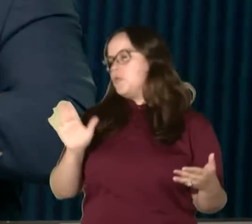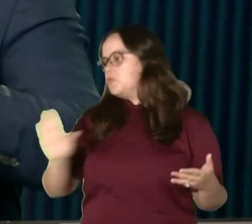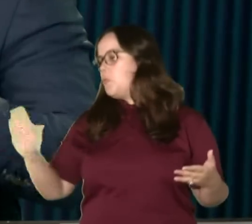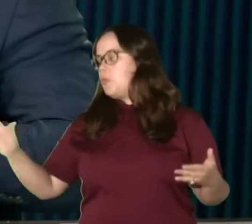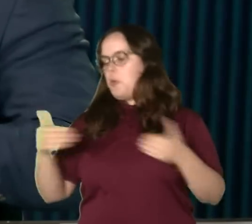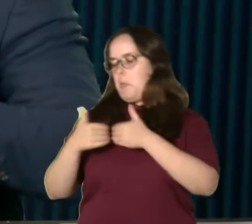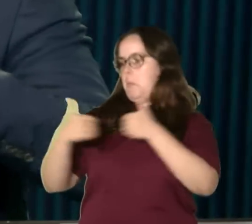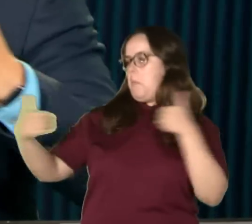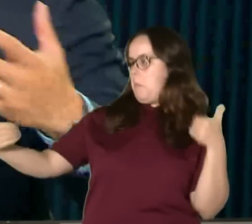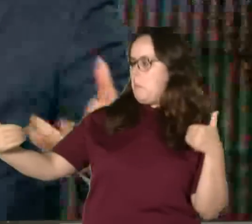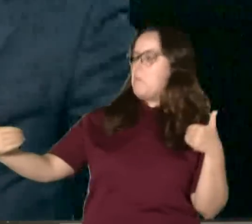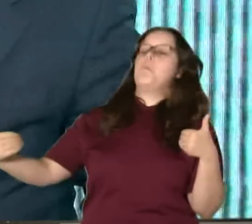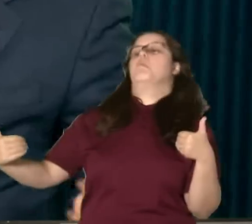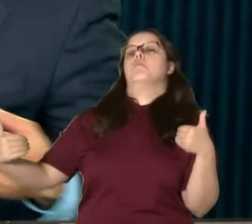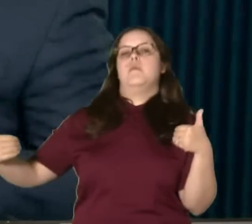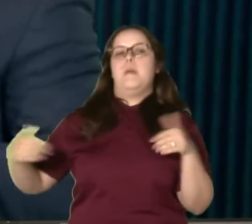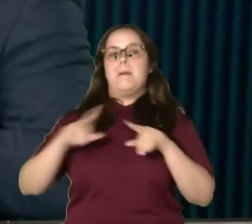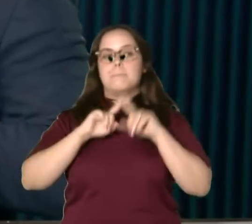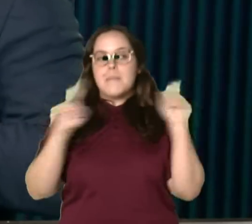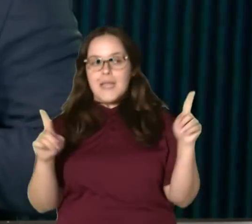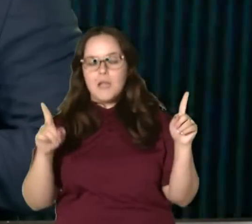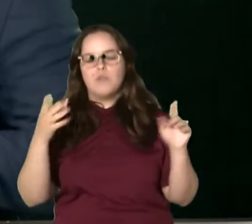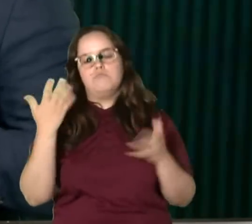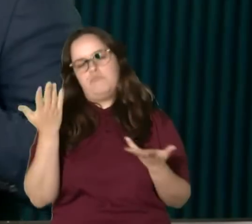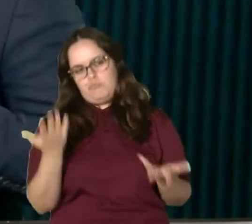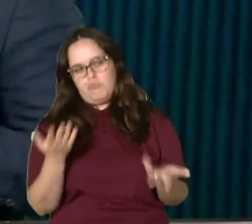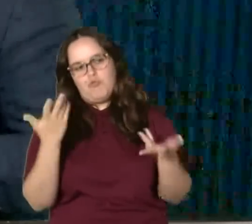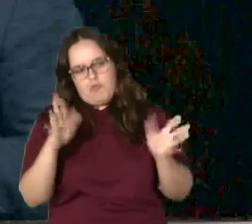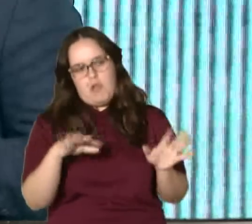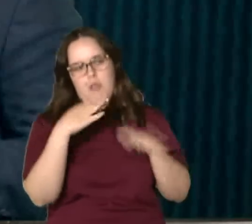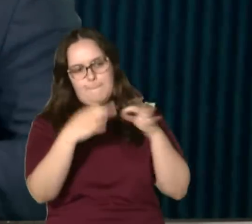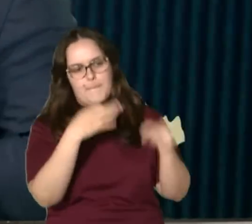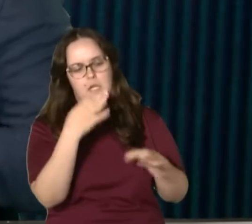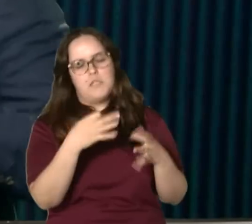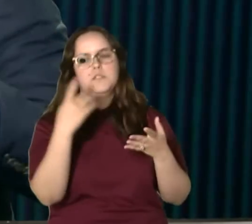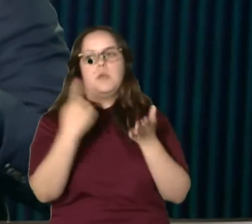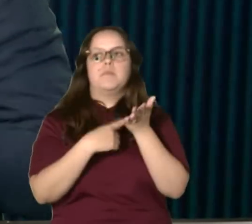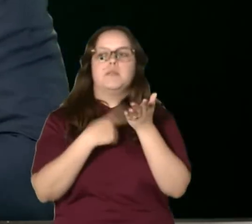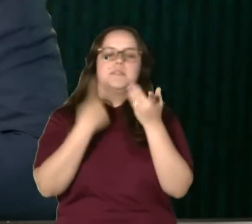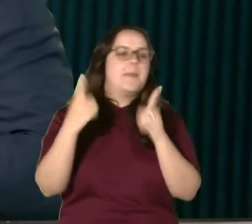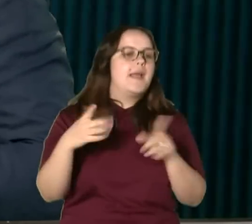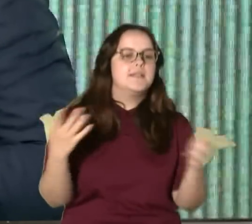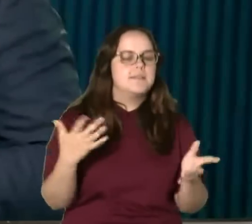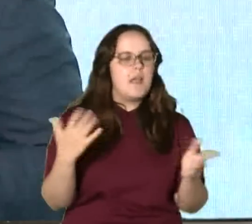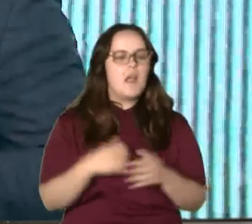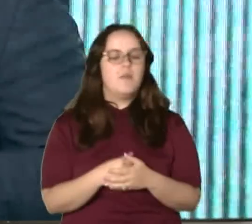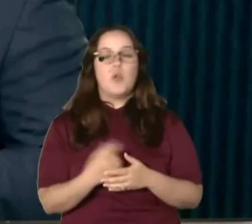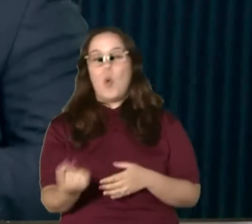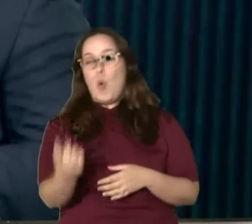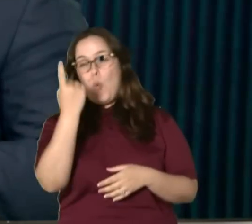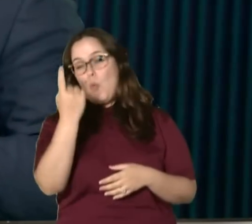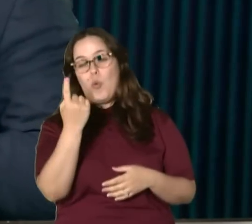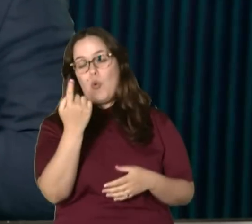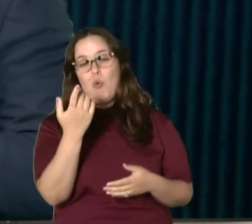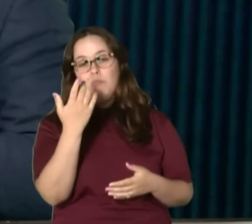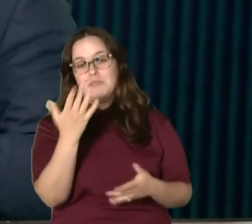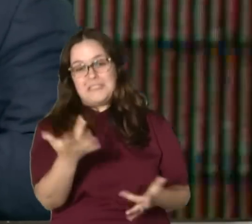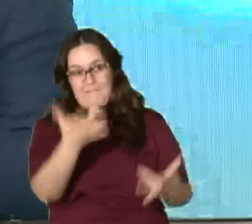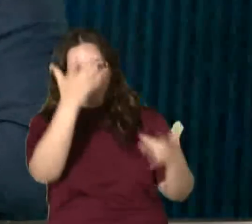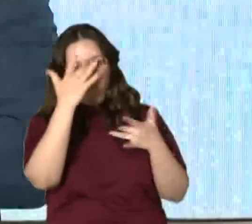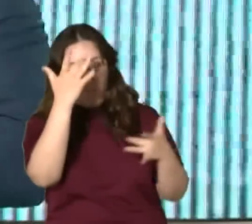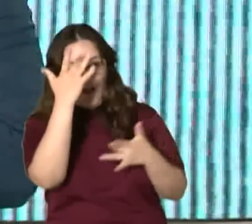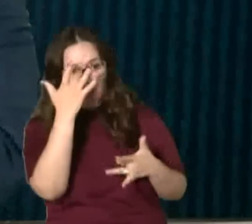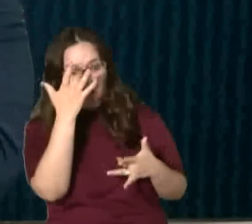mantienen ahí pero por situaciones de la vida como te como te digo a veces puede pasar que uno de la en la pareja se enferma y tiene